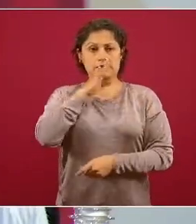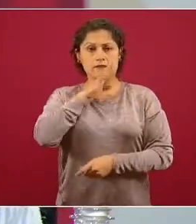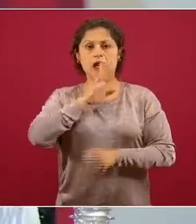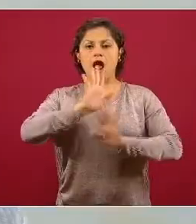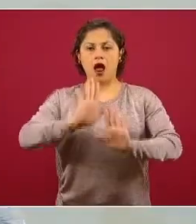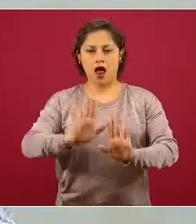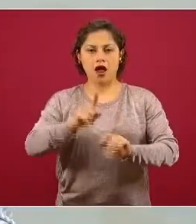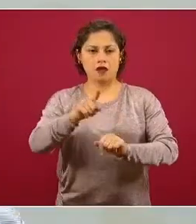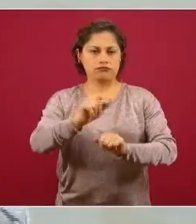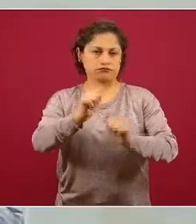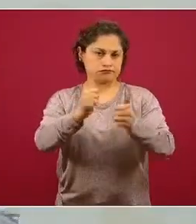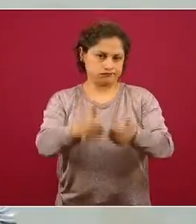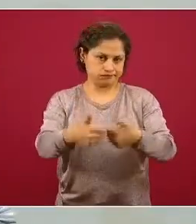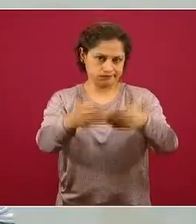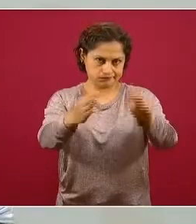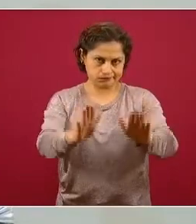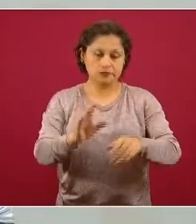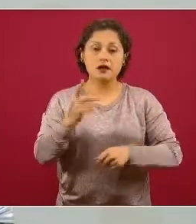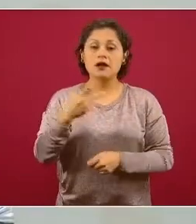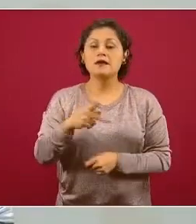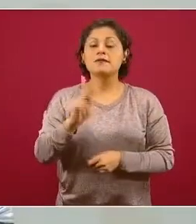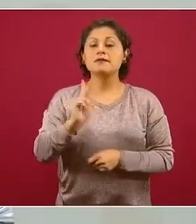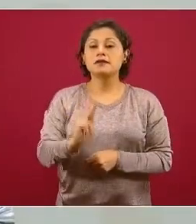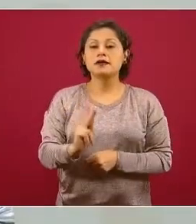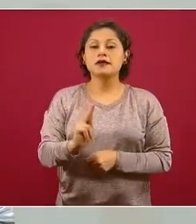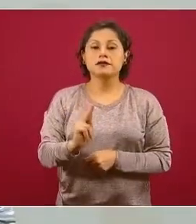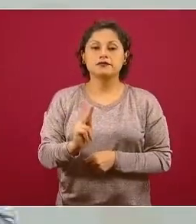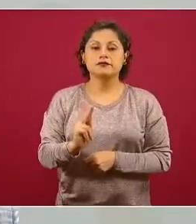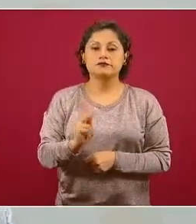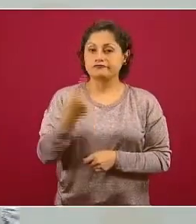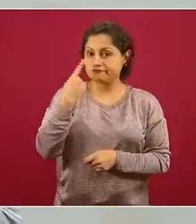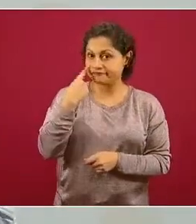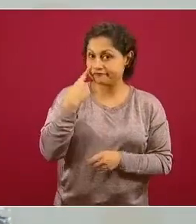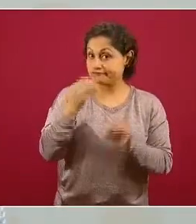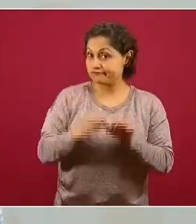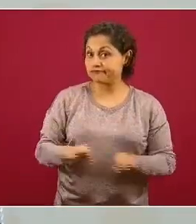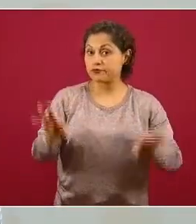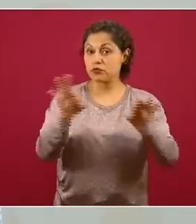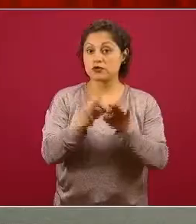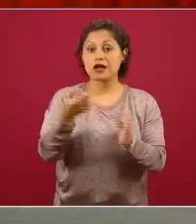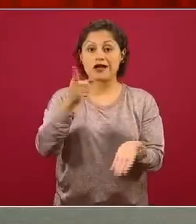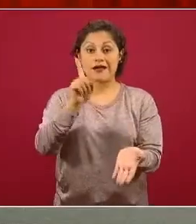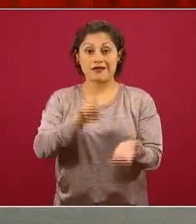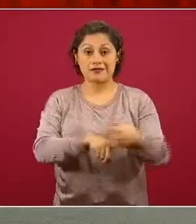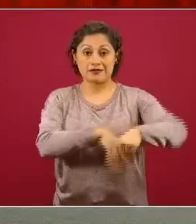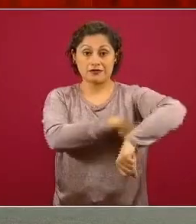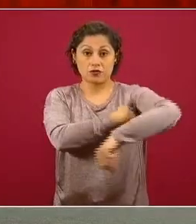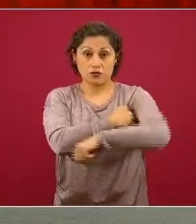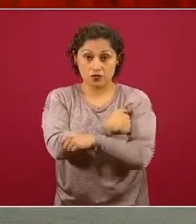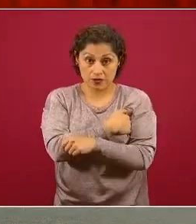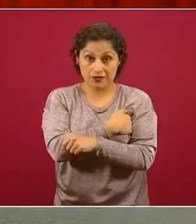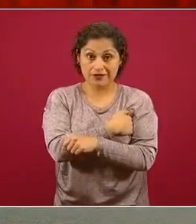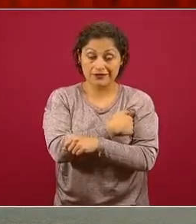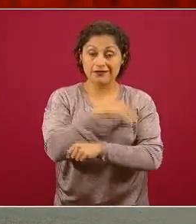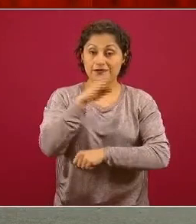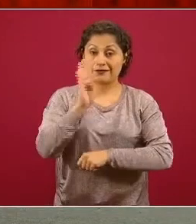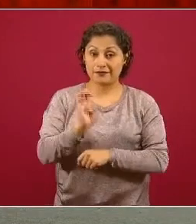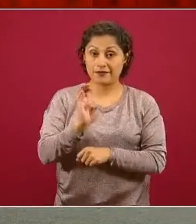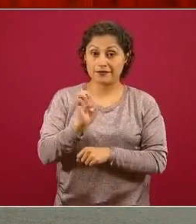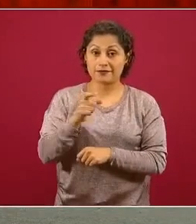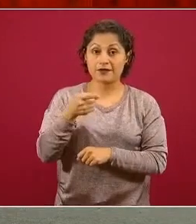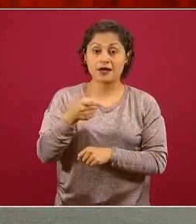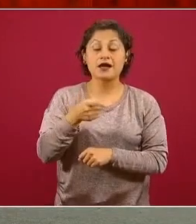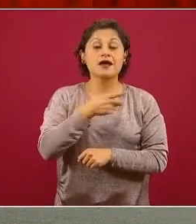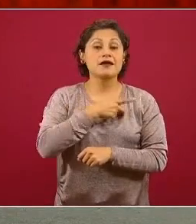protocolo de protección dentro de la guardería no debe de generar ninguna cadena de transmisión. Entonces, aunque